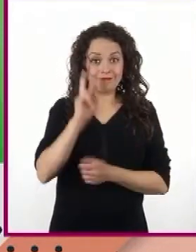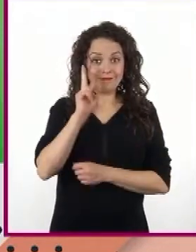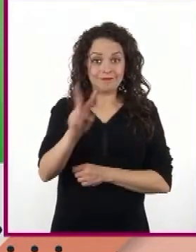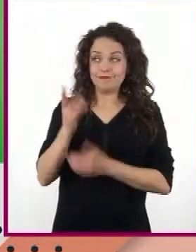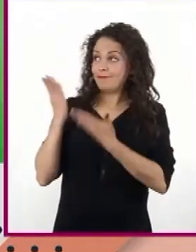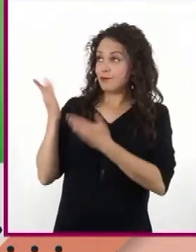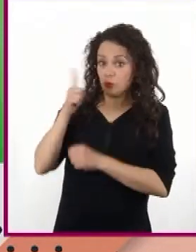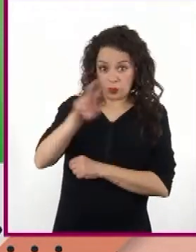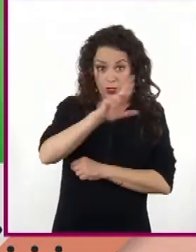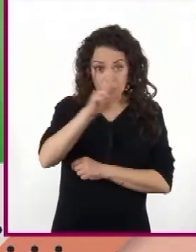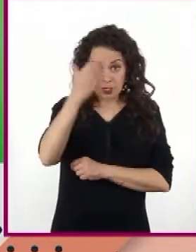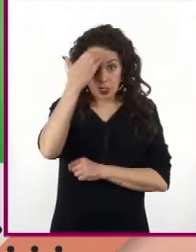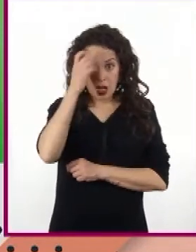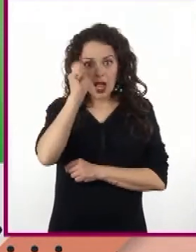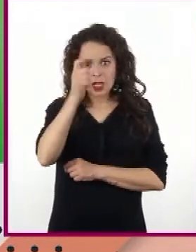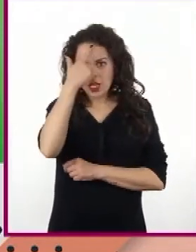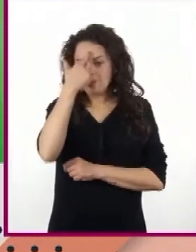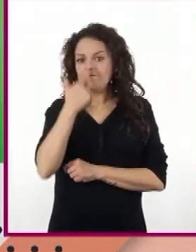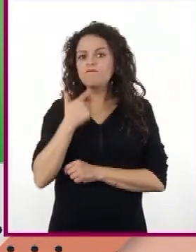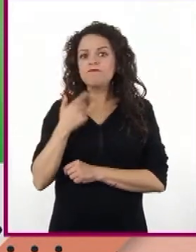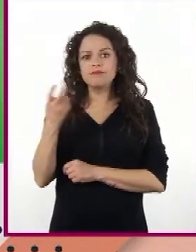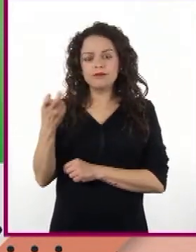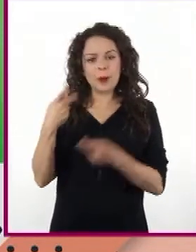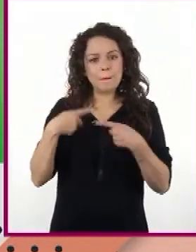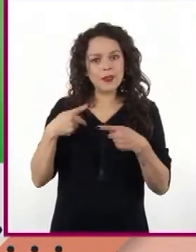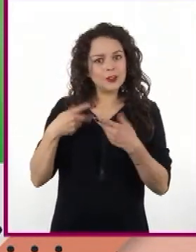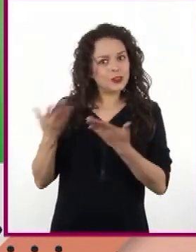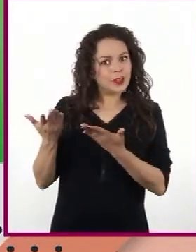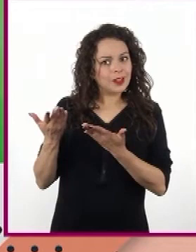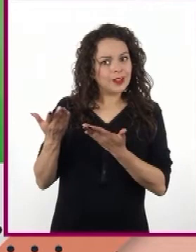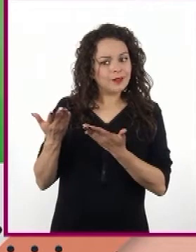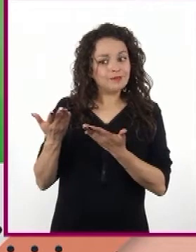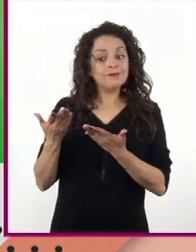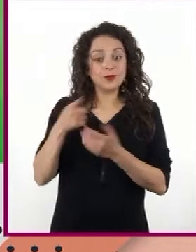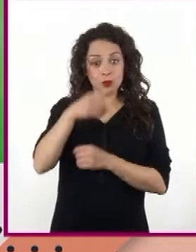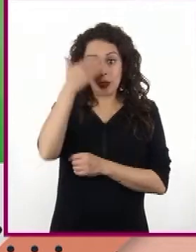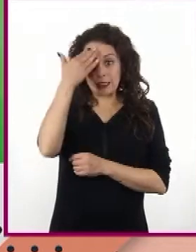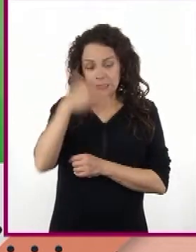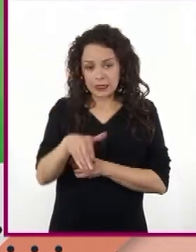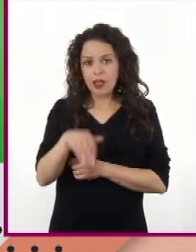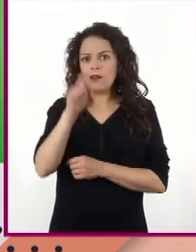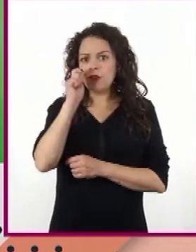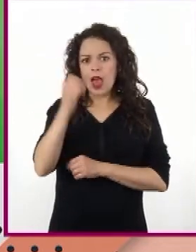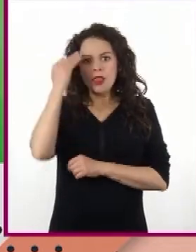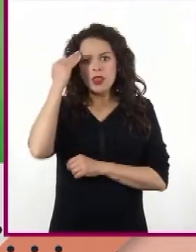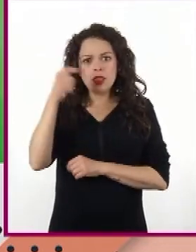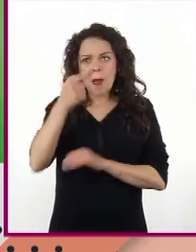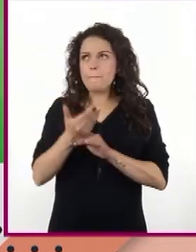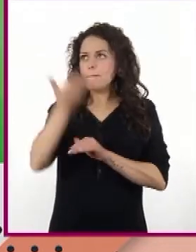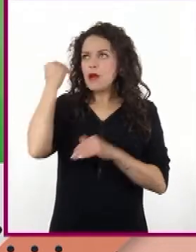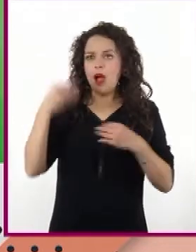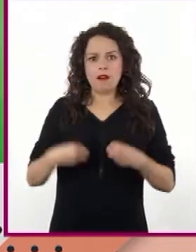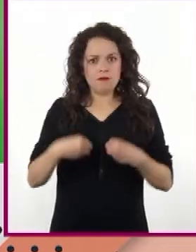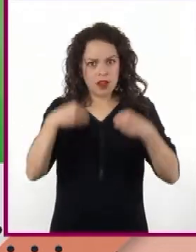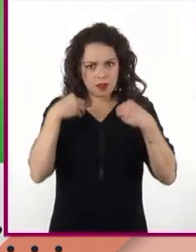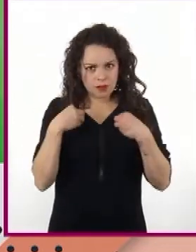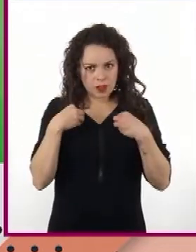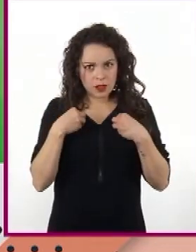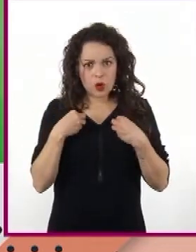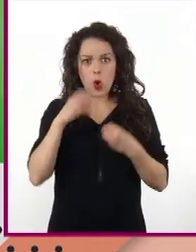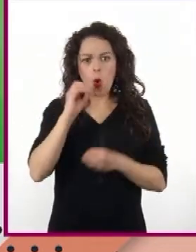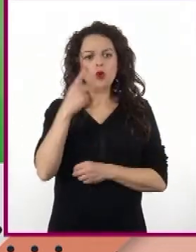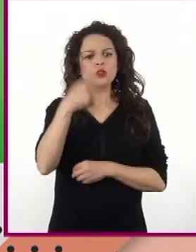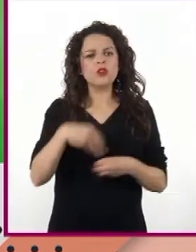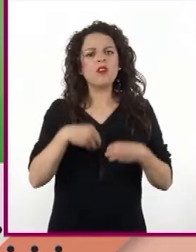¿Reconocen al personaje que aparece en esta imagen? ¿Saben a qué época vivió o algo de su